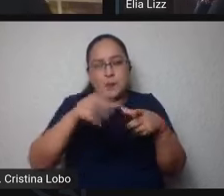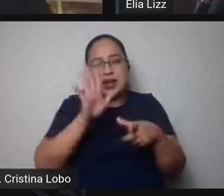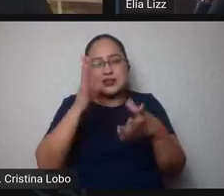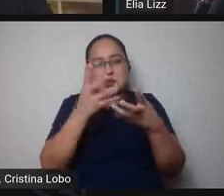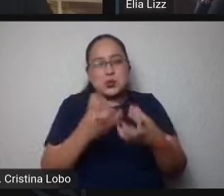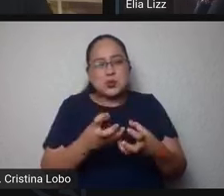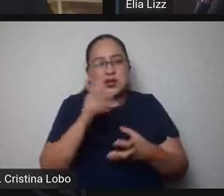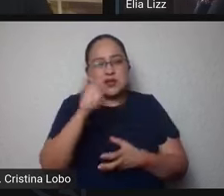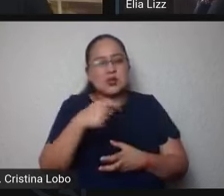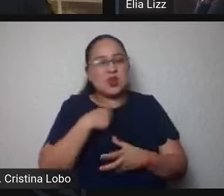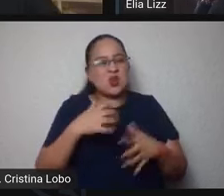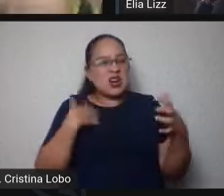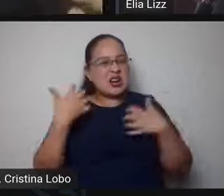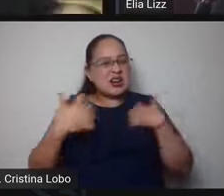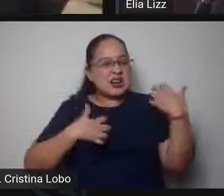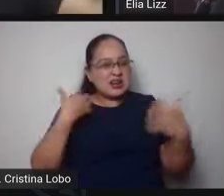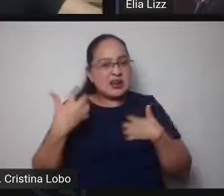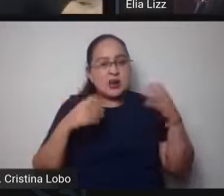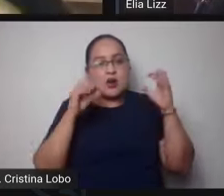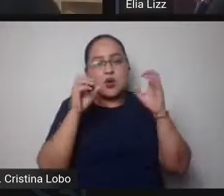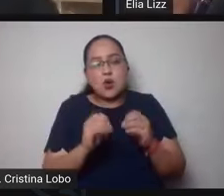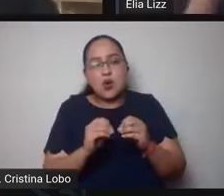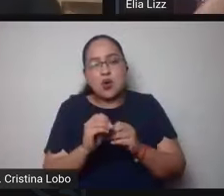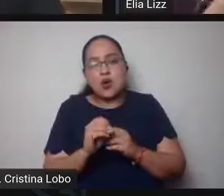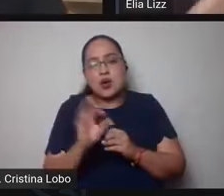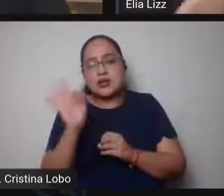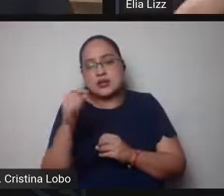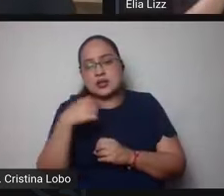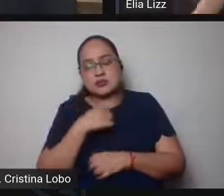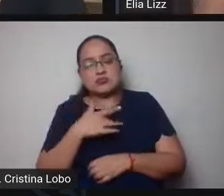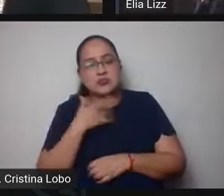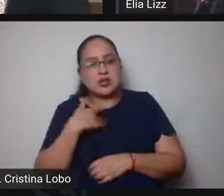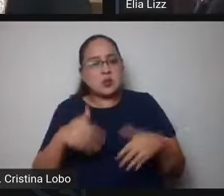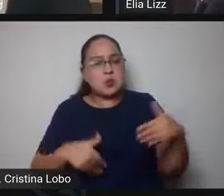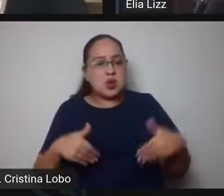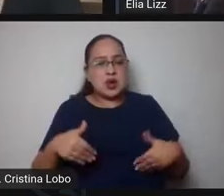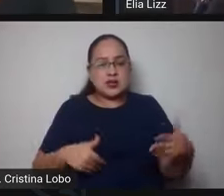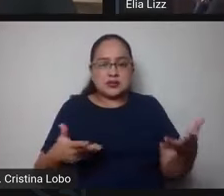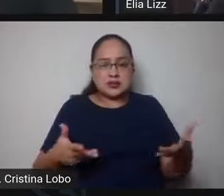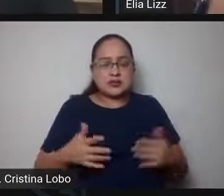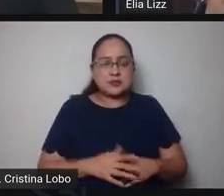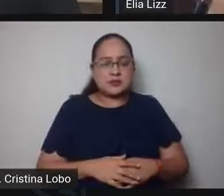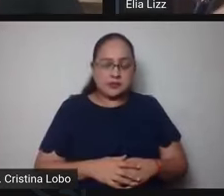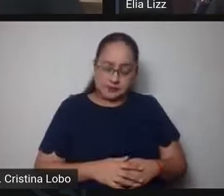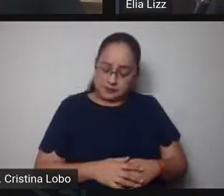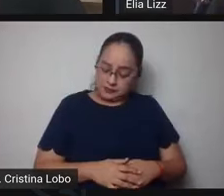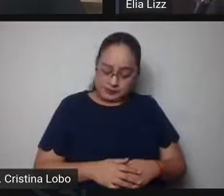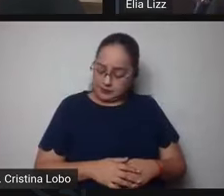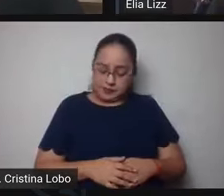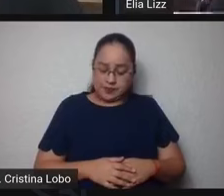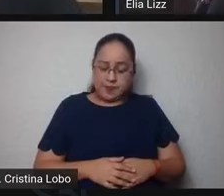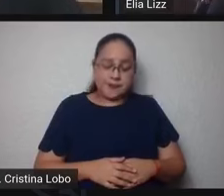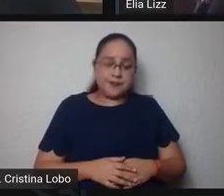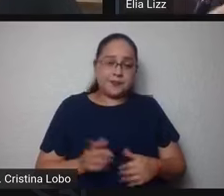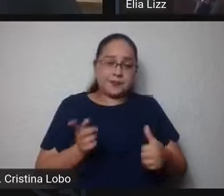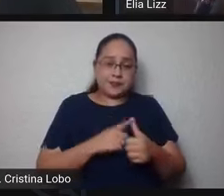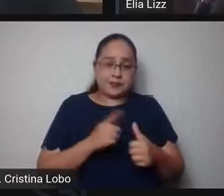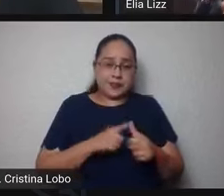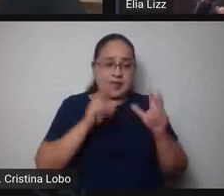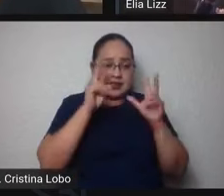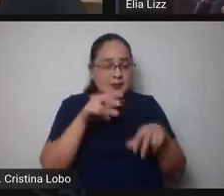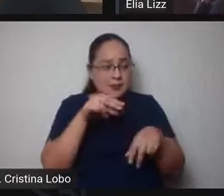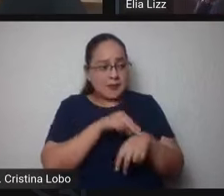mal humor o puede ser la causa del mal humor, más bien, creo que? En la parte médica,